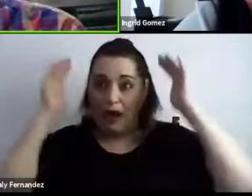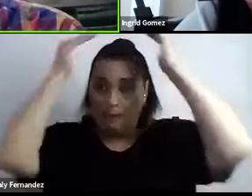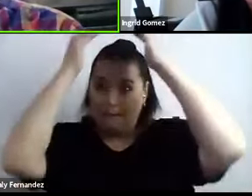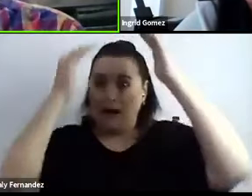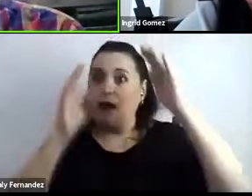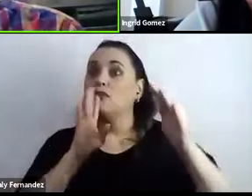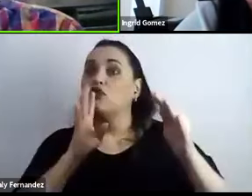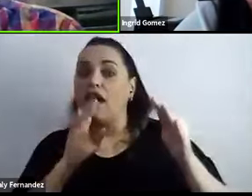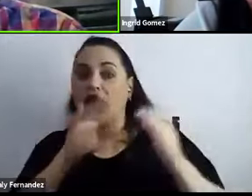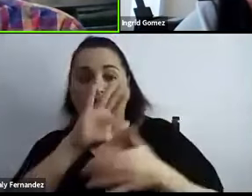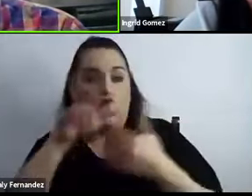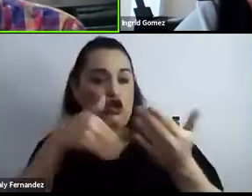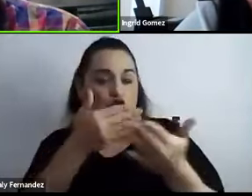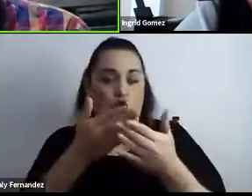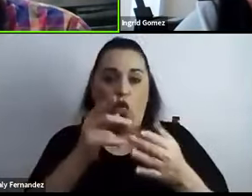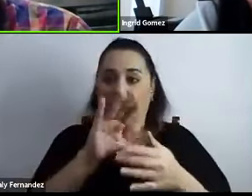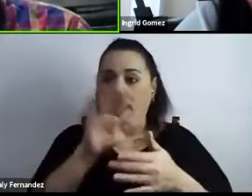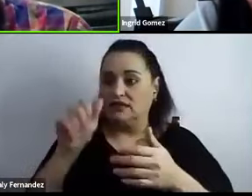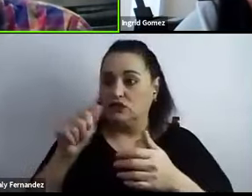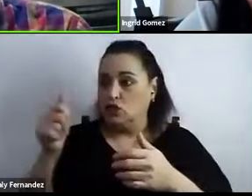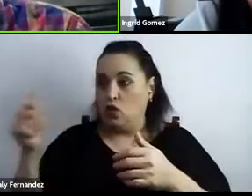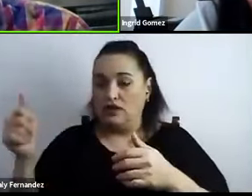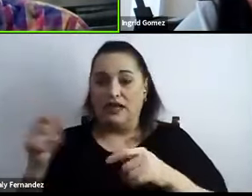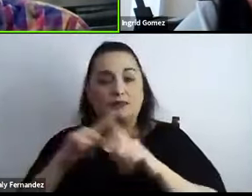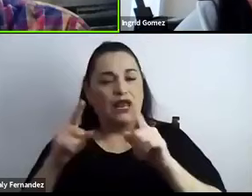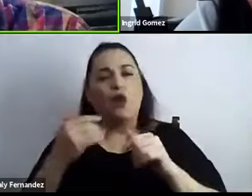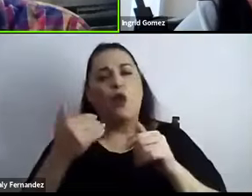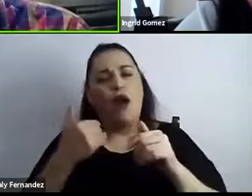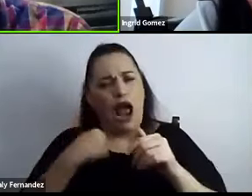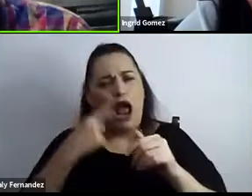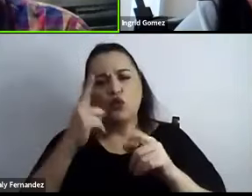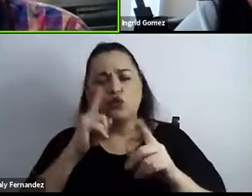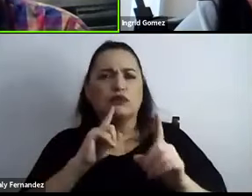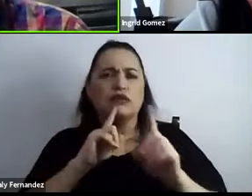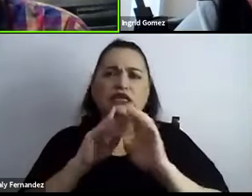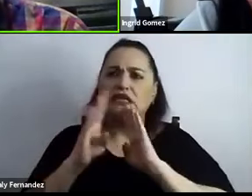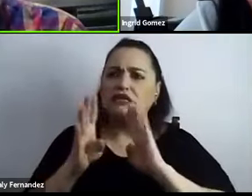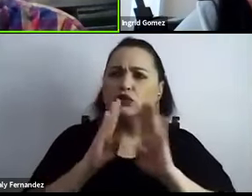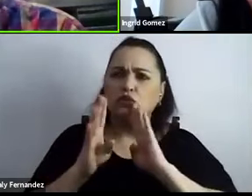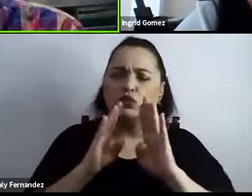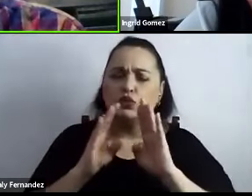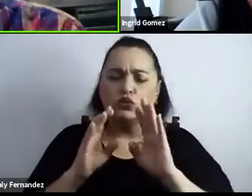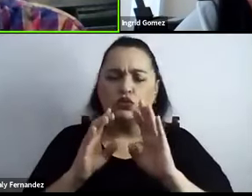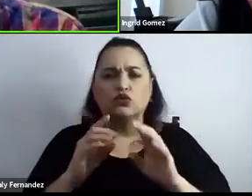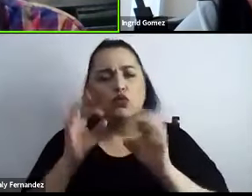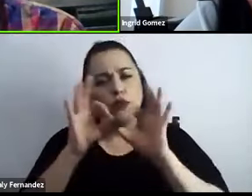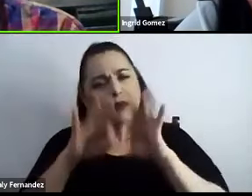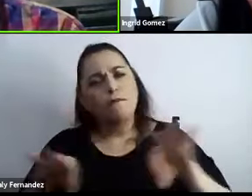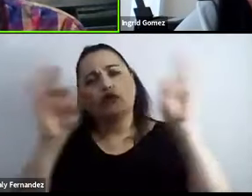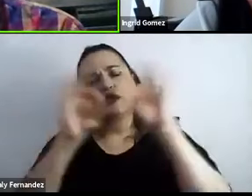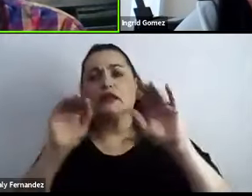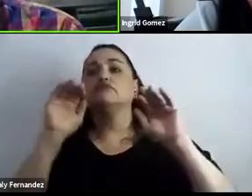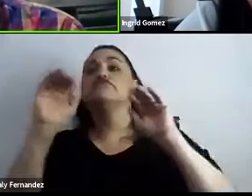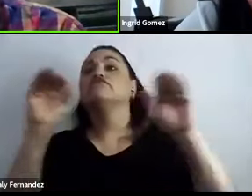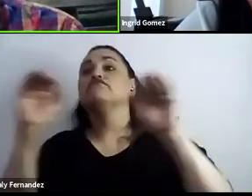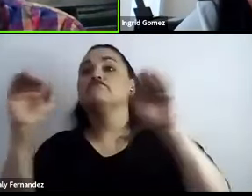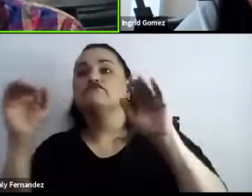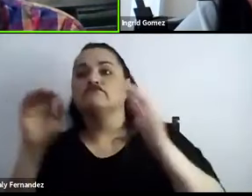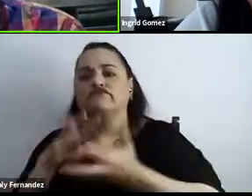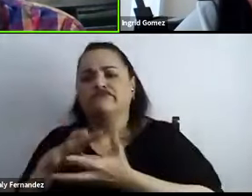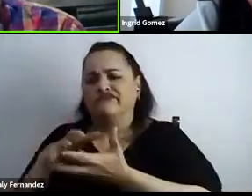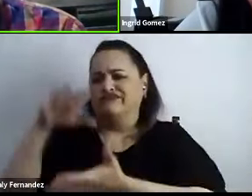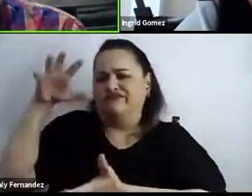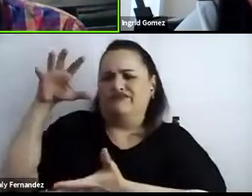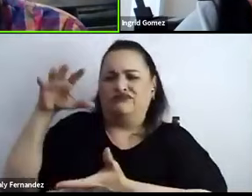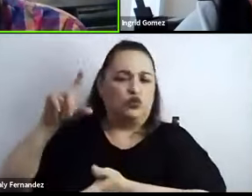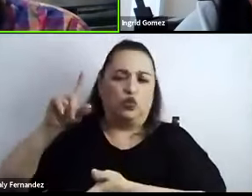importancia a todas las demás, sino que hay un discurso muy importante sobre alertar sobre el acúmulo innecesario,